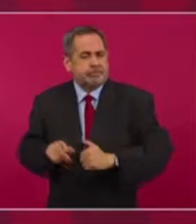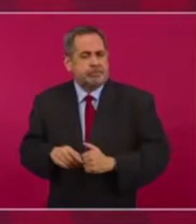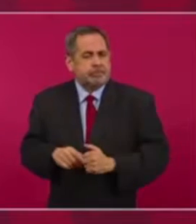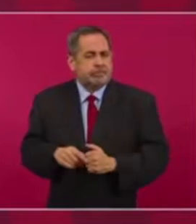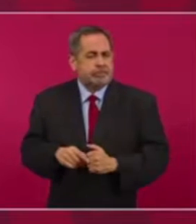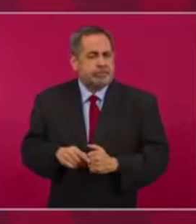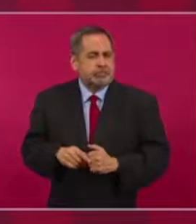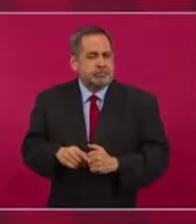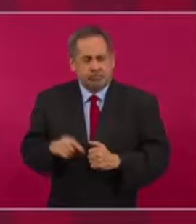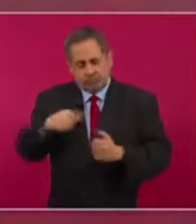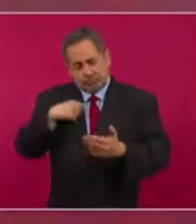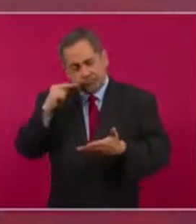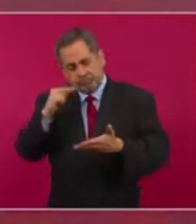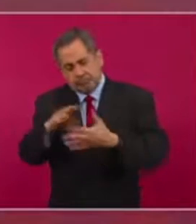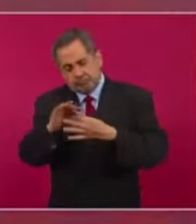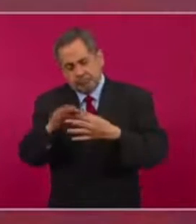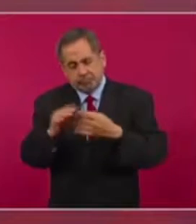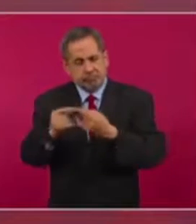Pongo el relato